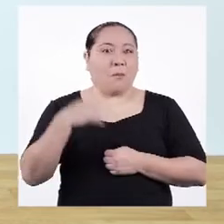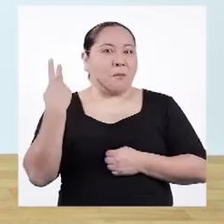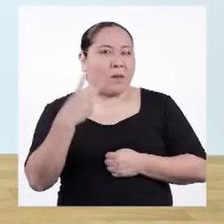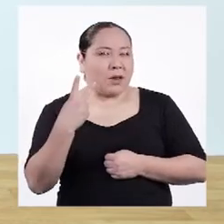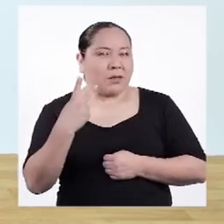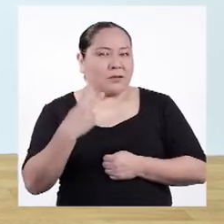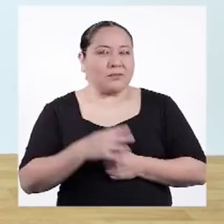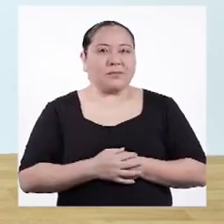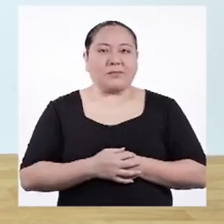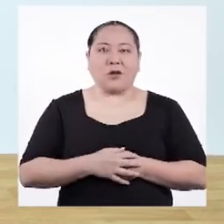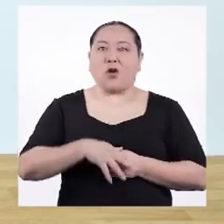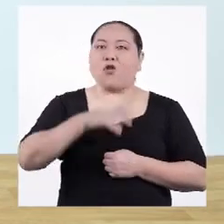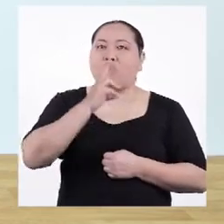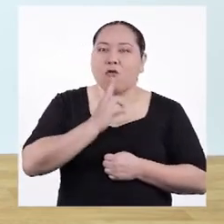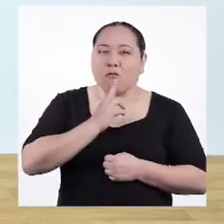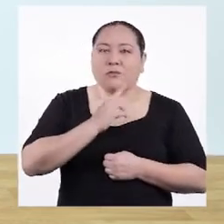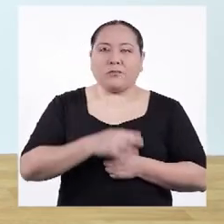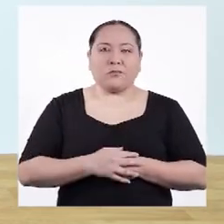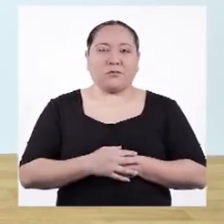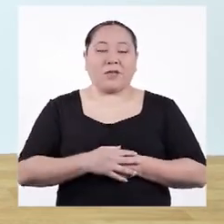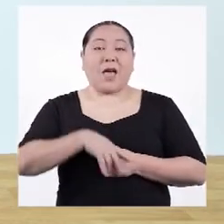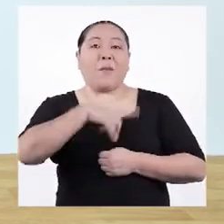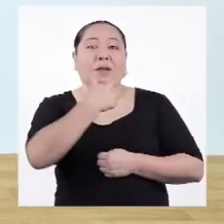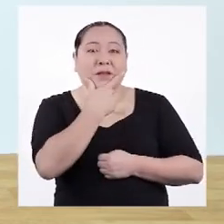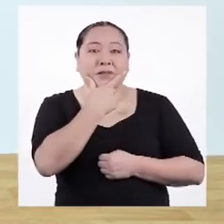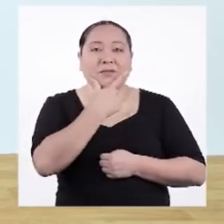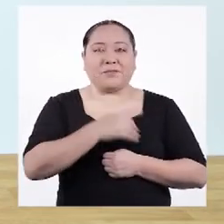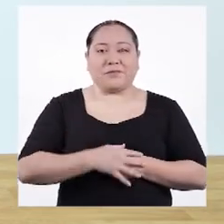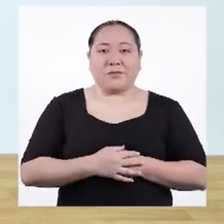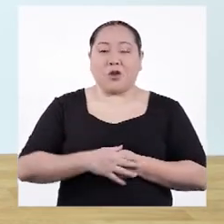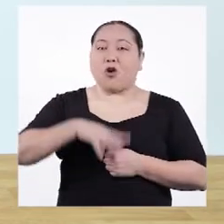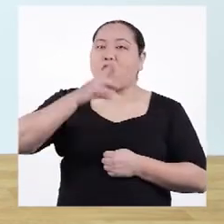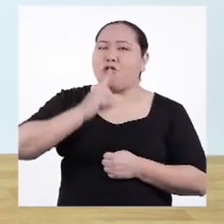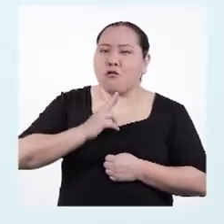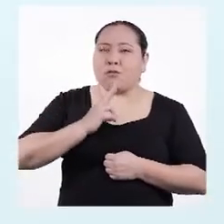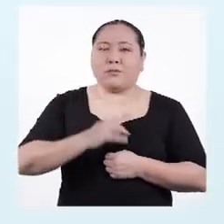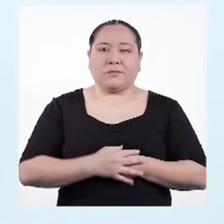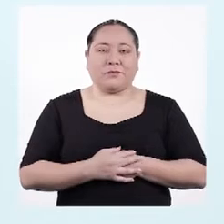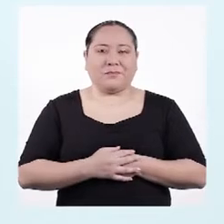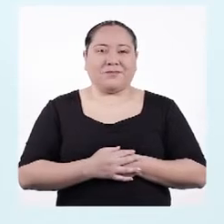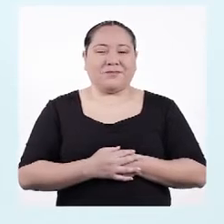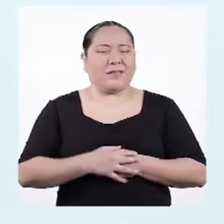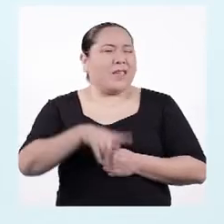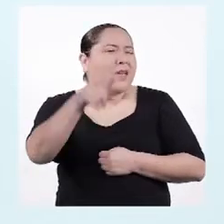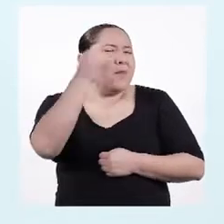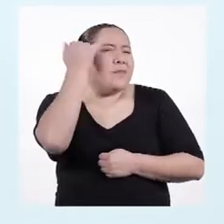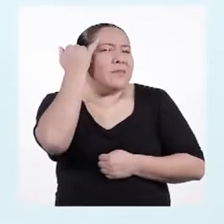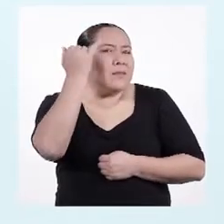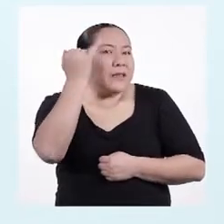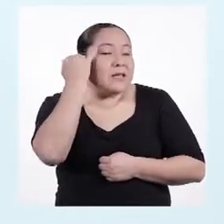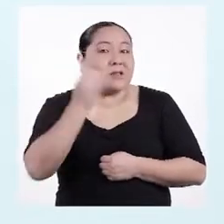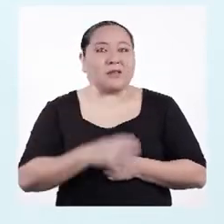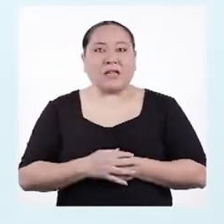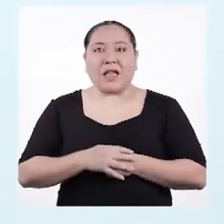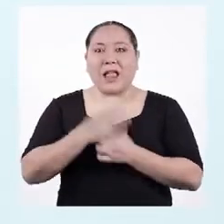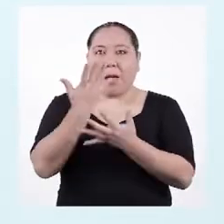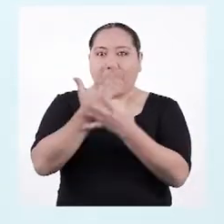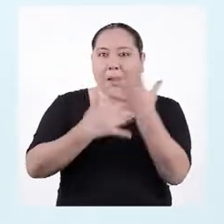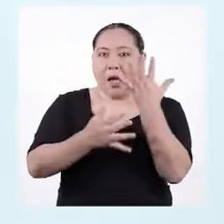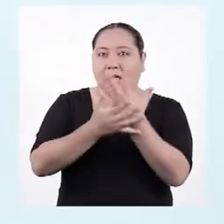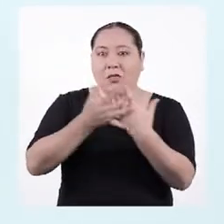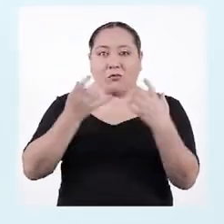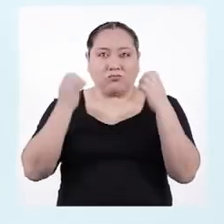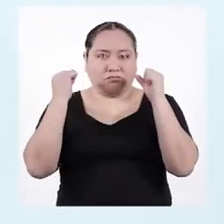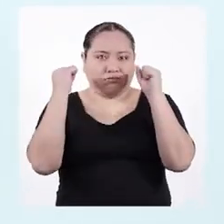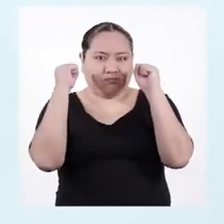Verde. Rojo. Amarillo. Rojo. Imaginemos que nuestras manos son las latas del